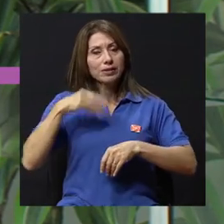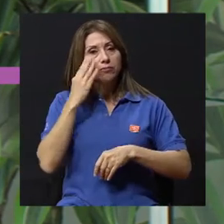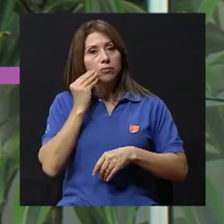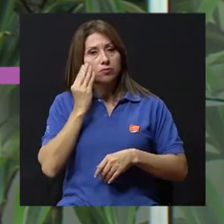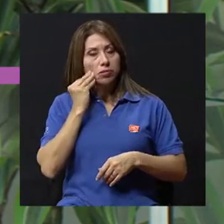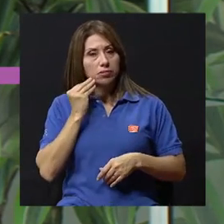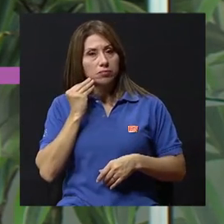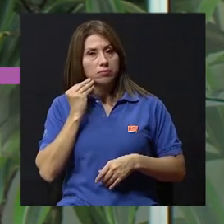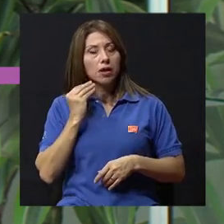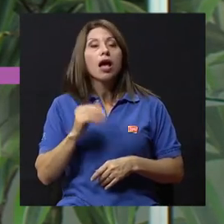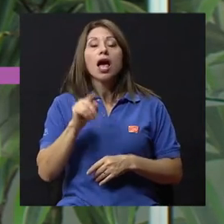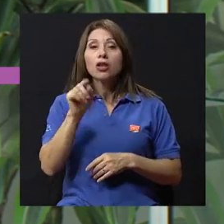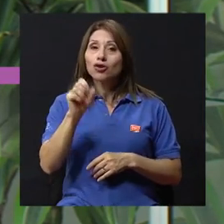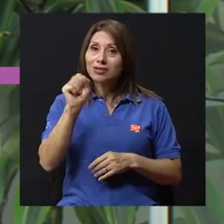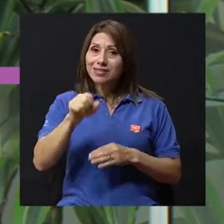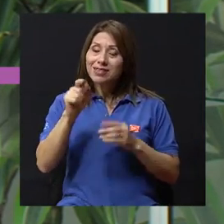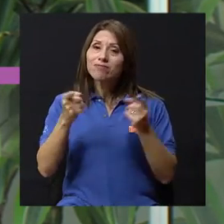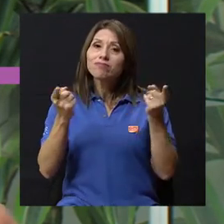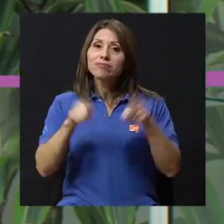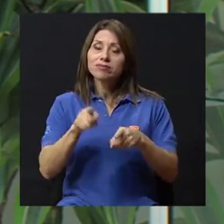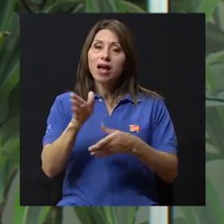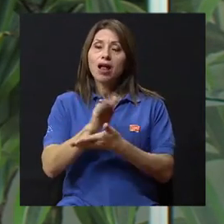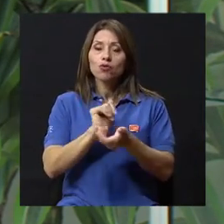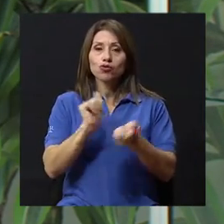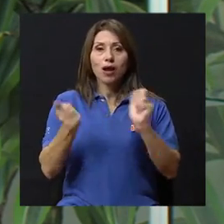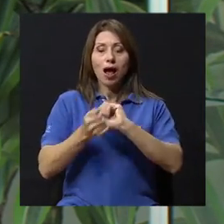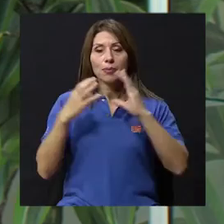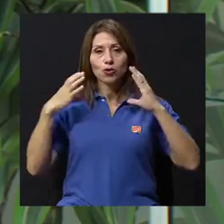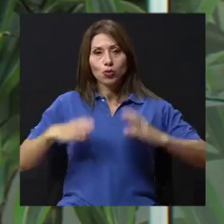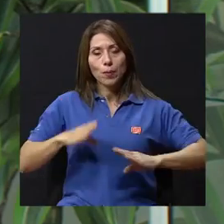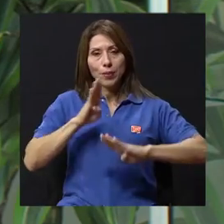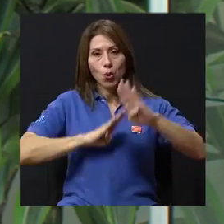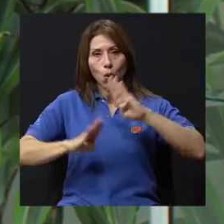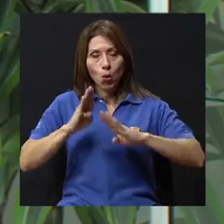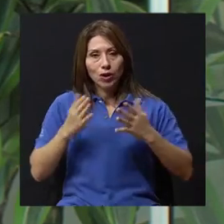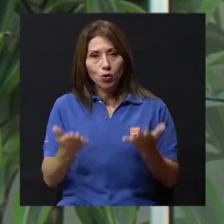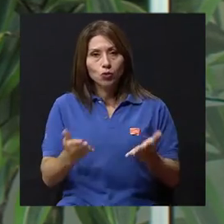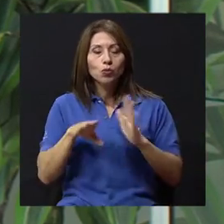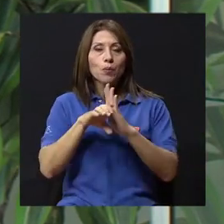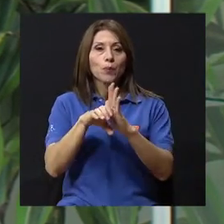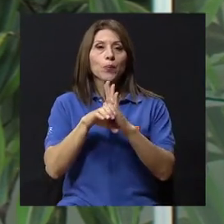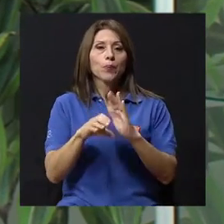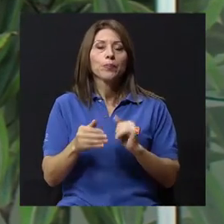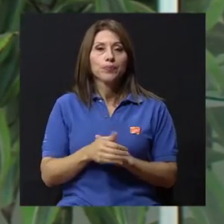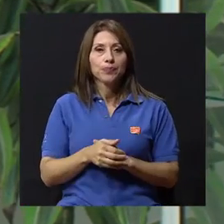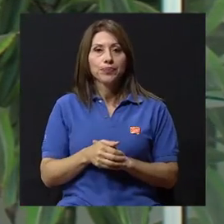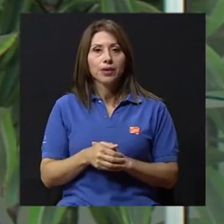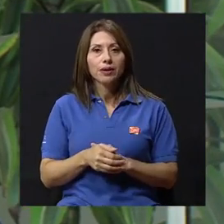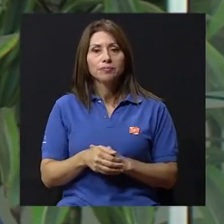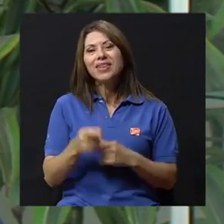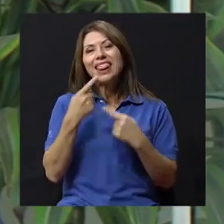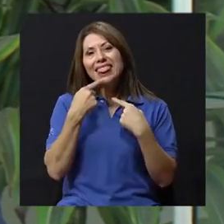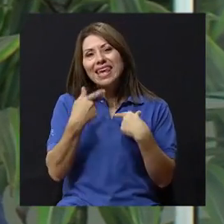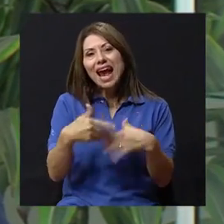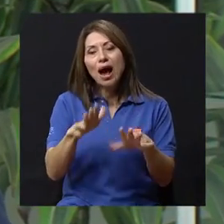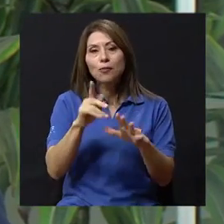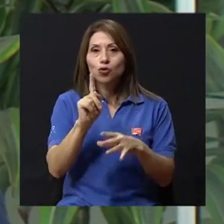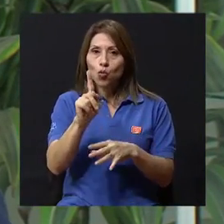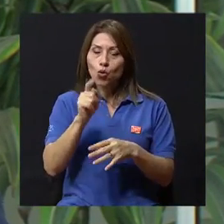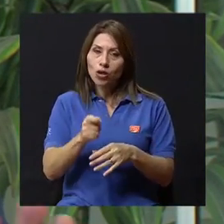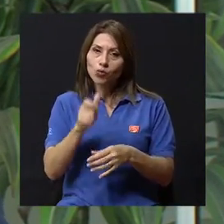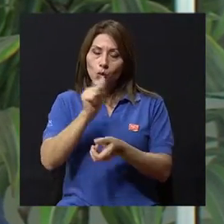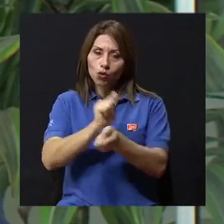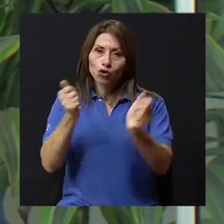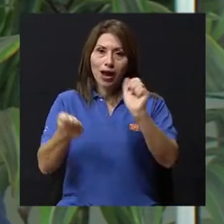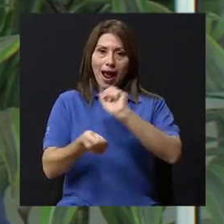hombres, en donde sí se dan algunos cambios biológicos. Por ejemplo, digamos que uno de los